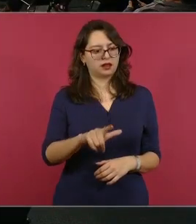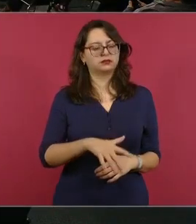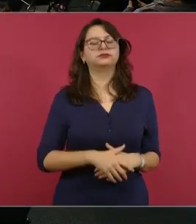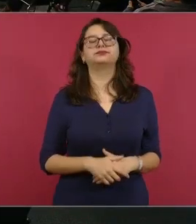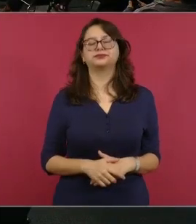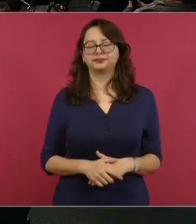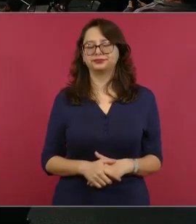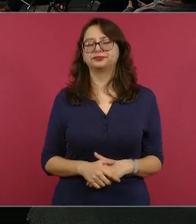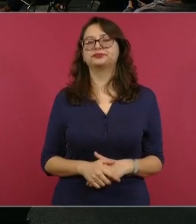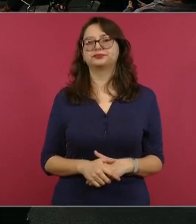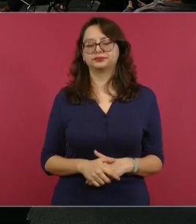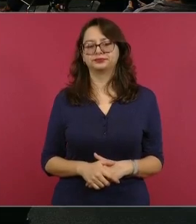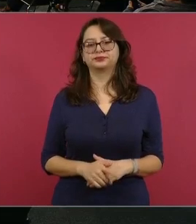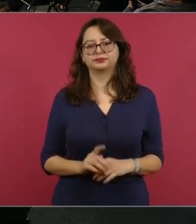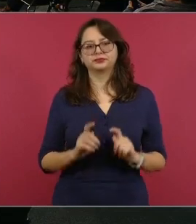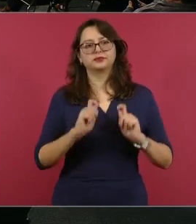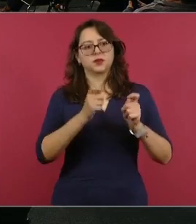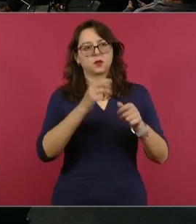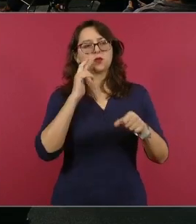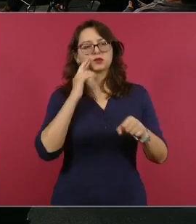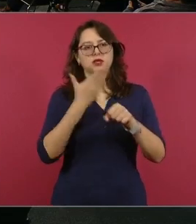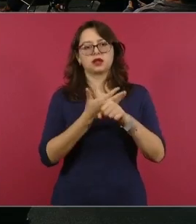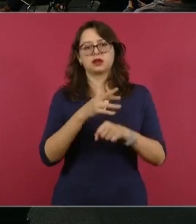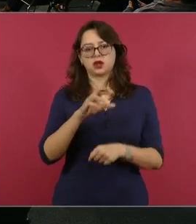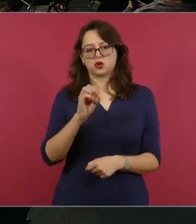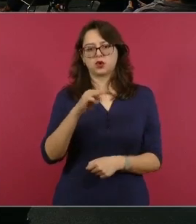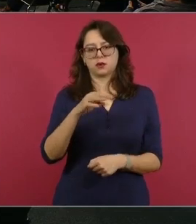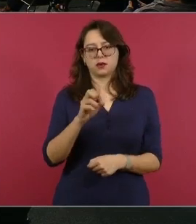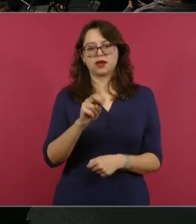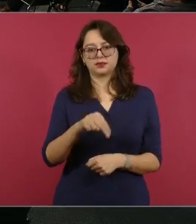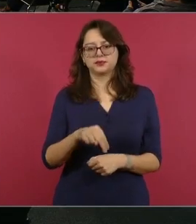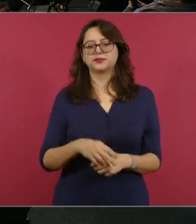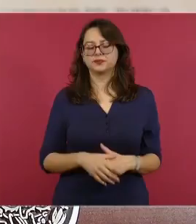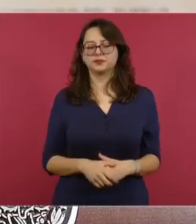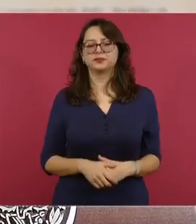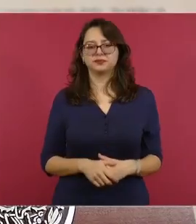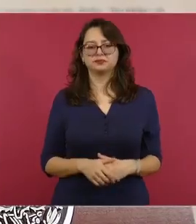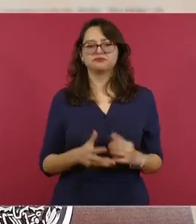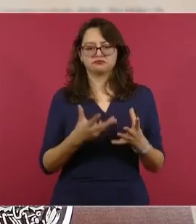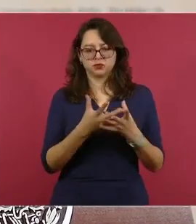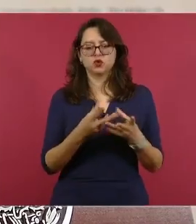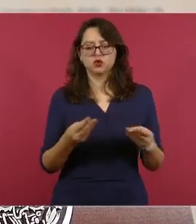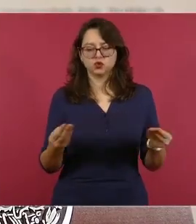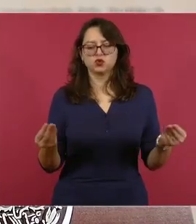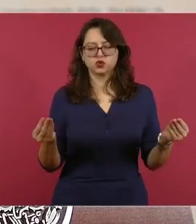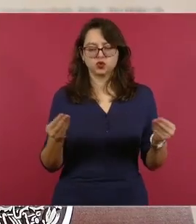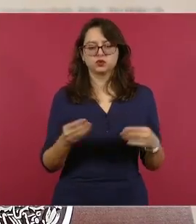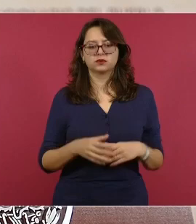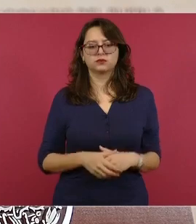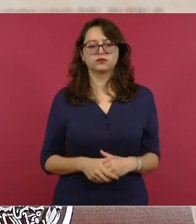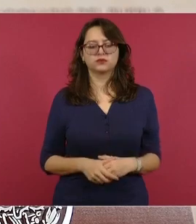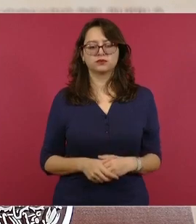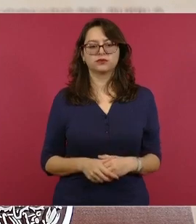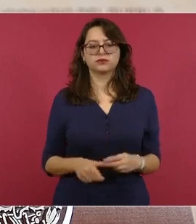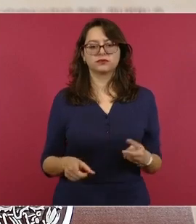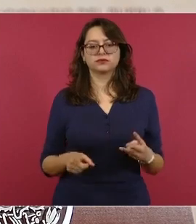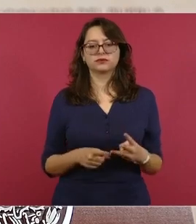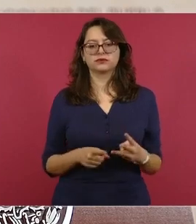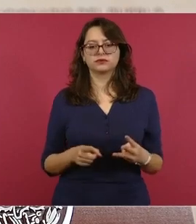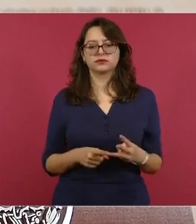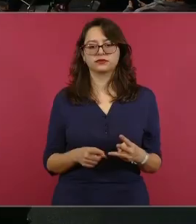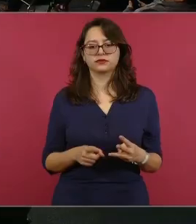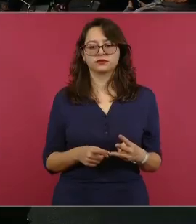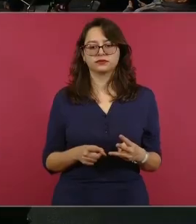Sí, depende de Román Meyer. Sí, pero lo vamos a resolver. Vamos a resolver. Y lo tercero,